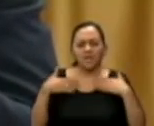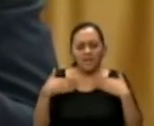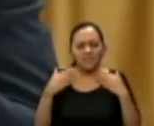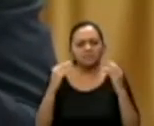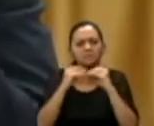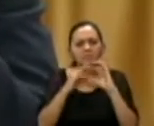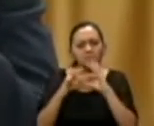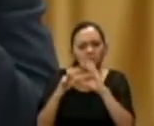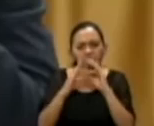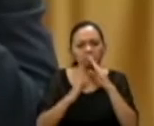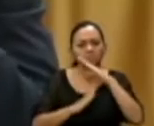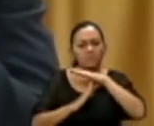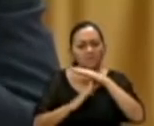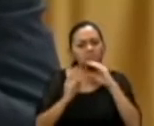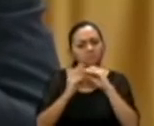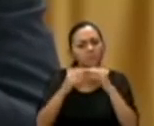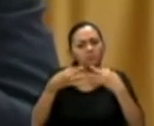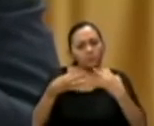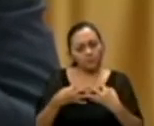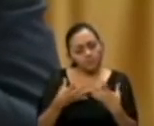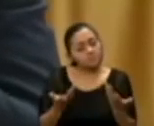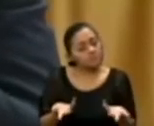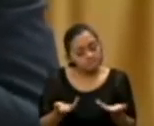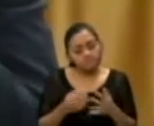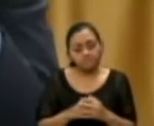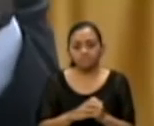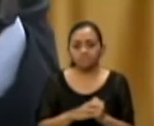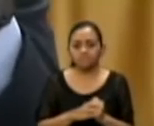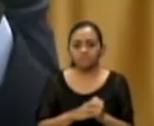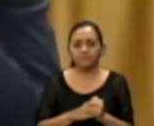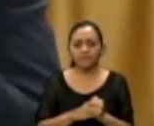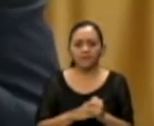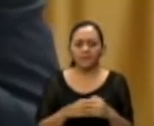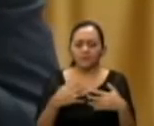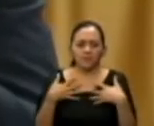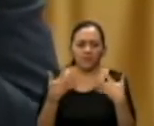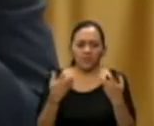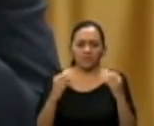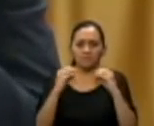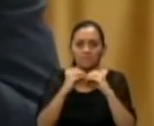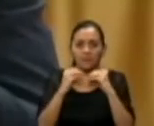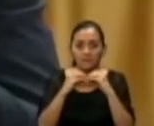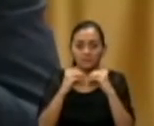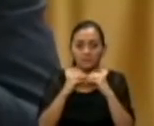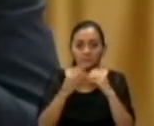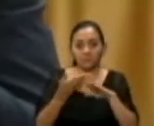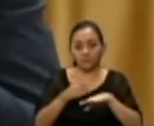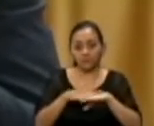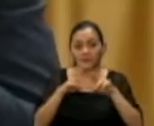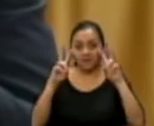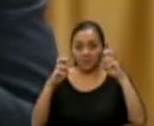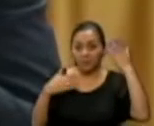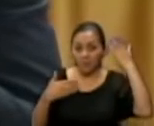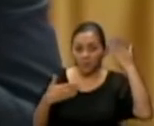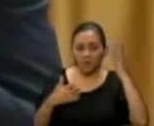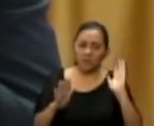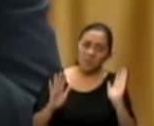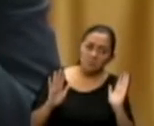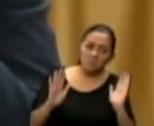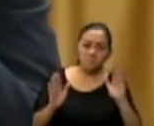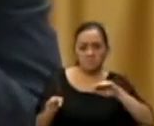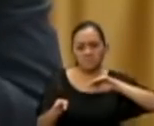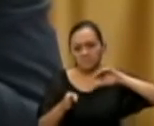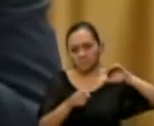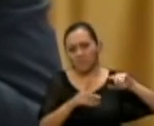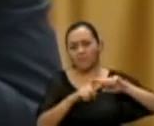de mucha paz de mucha justicia no quisiera hablar de las implicaciones políticas pero creo que